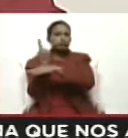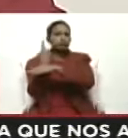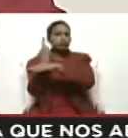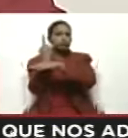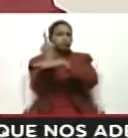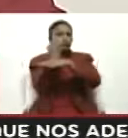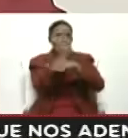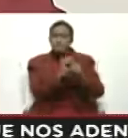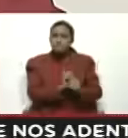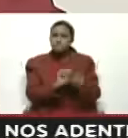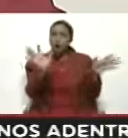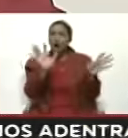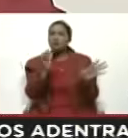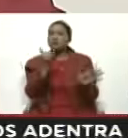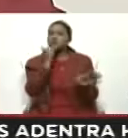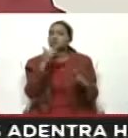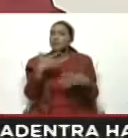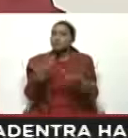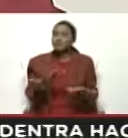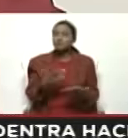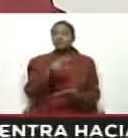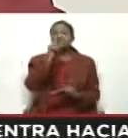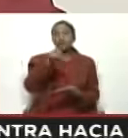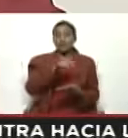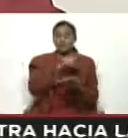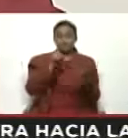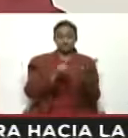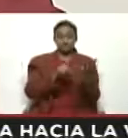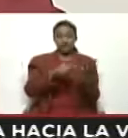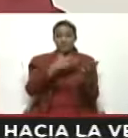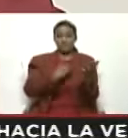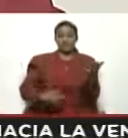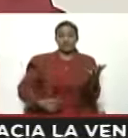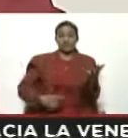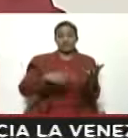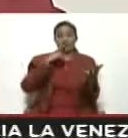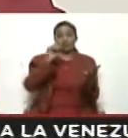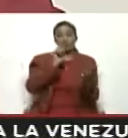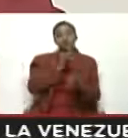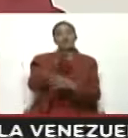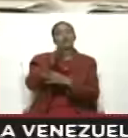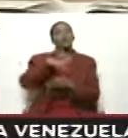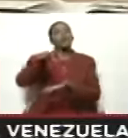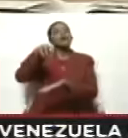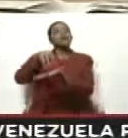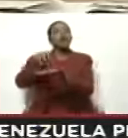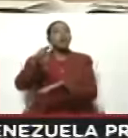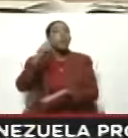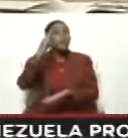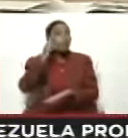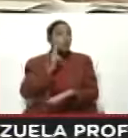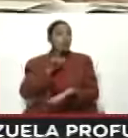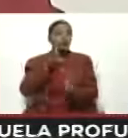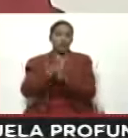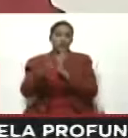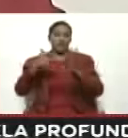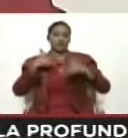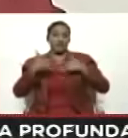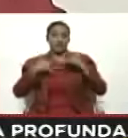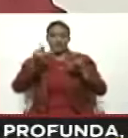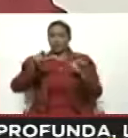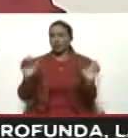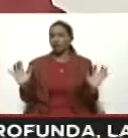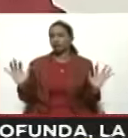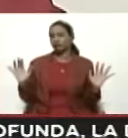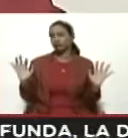Además, el presidente estuvo en el estado Bolívar, fue a Cabelún, una gran jornada, una bonita jornada. Como siempre, el pueblo sale a la calle